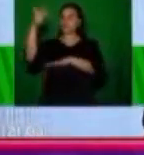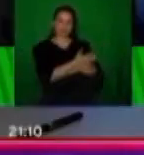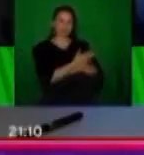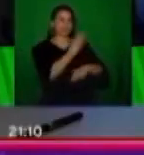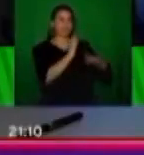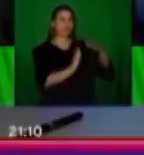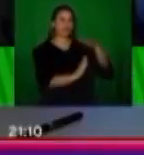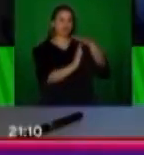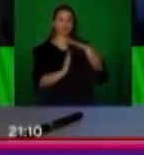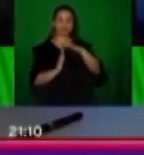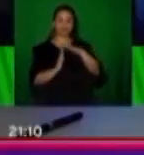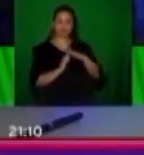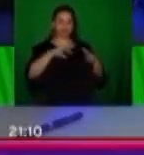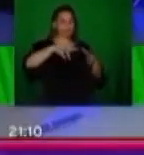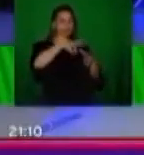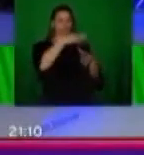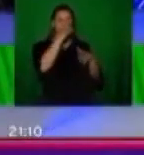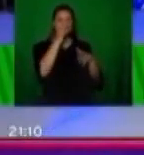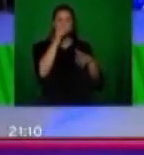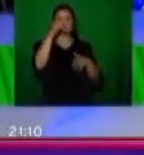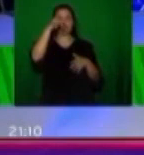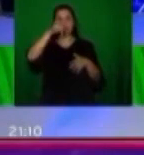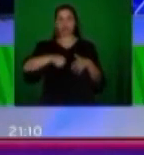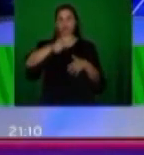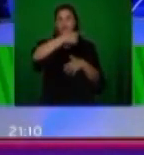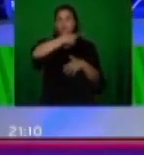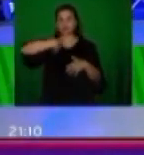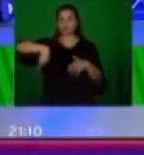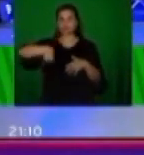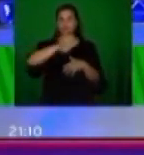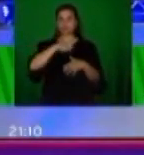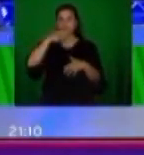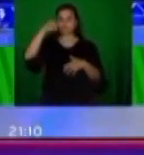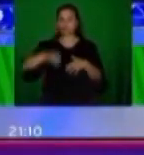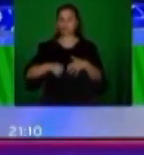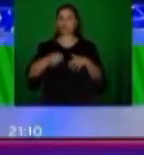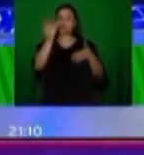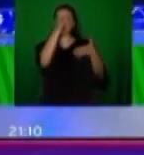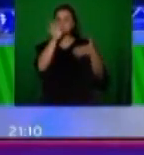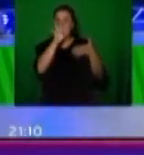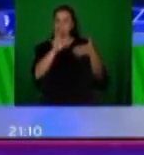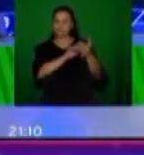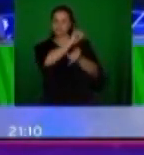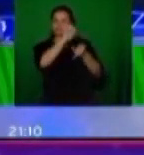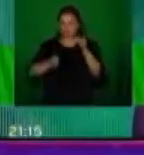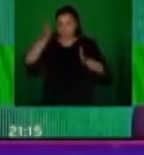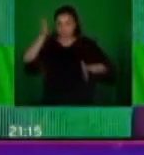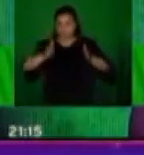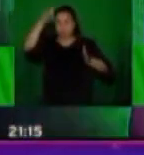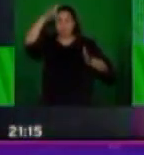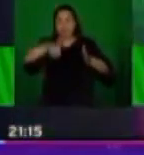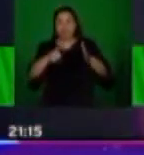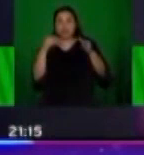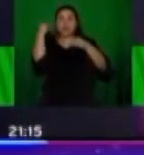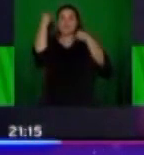instancias en donde se juegan muchas cosas y quizás un debate no cambia el resultado electoral, pero